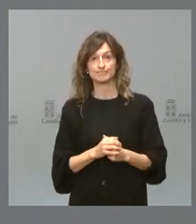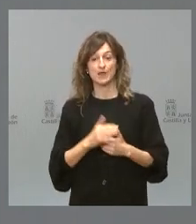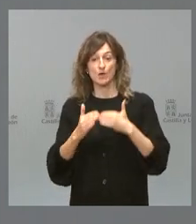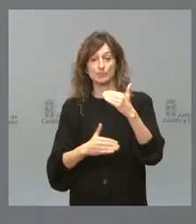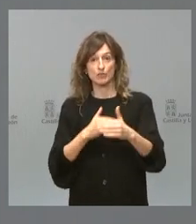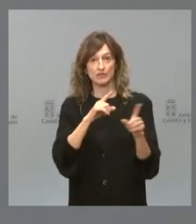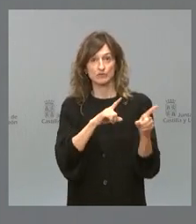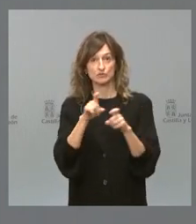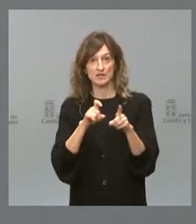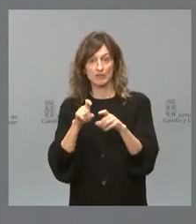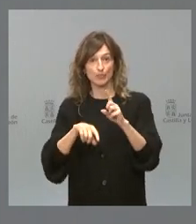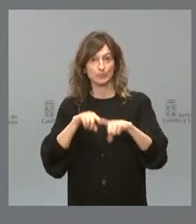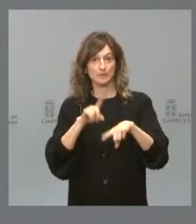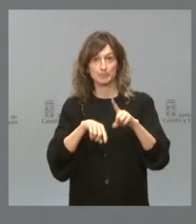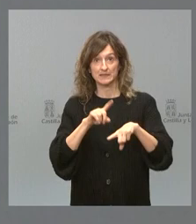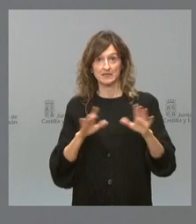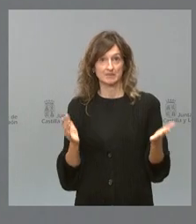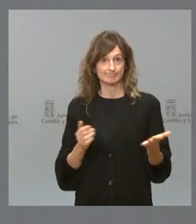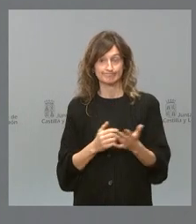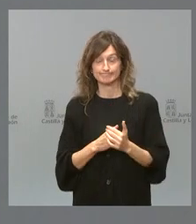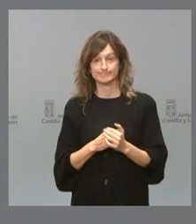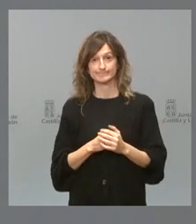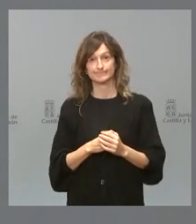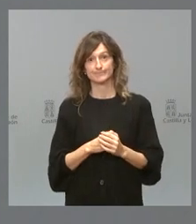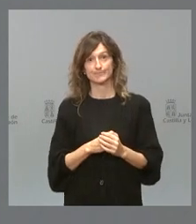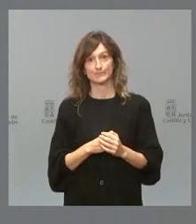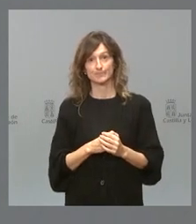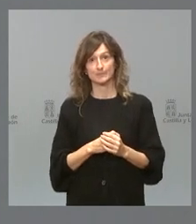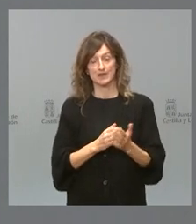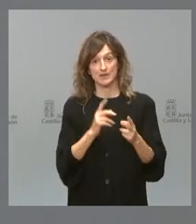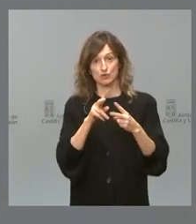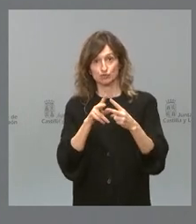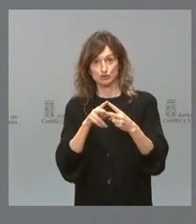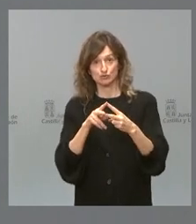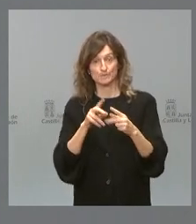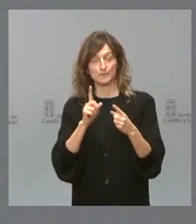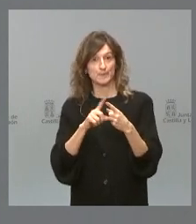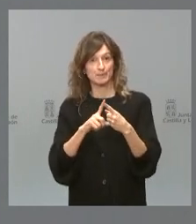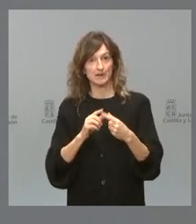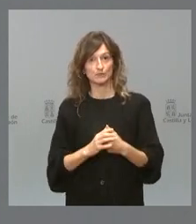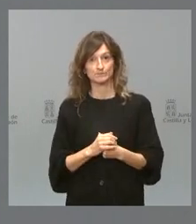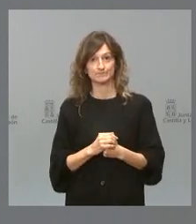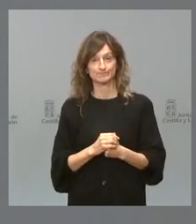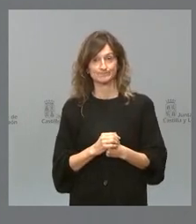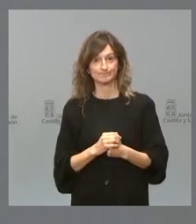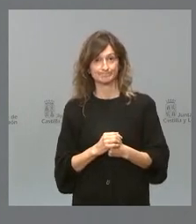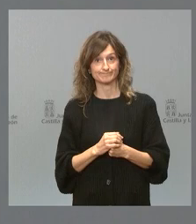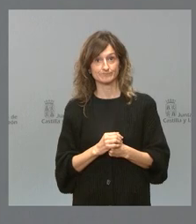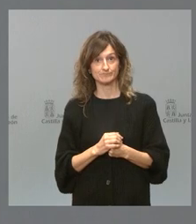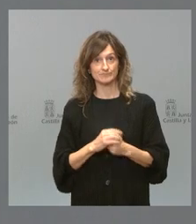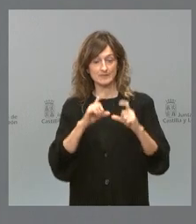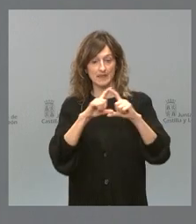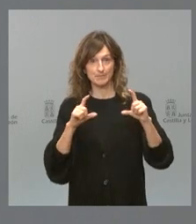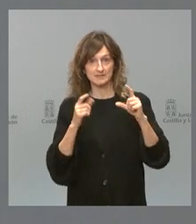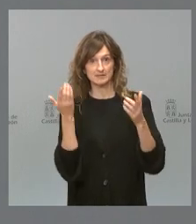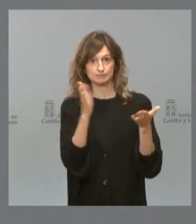de selección dependerá en gran parte de la de dos factores en primer lugar del número de empresas